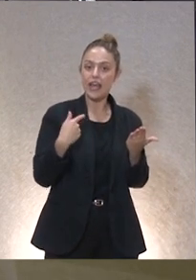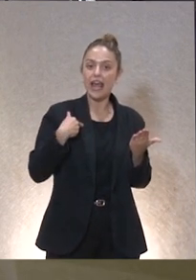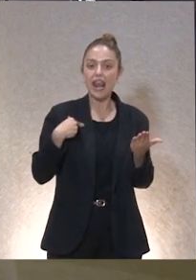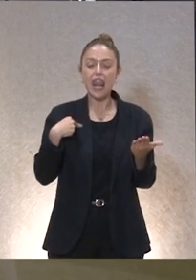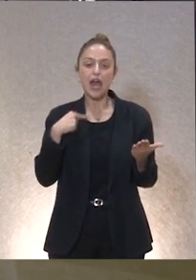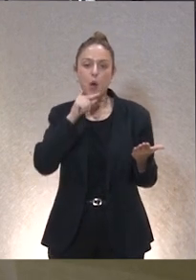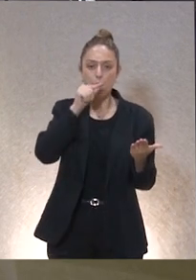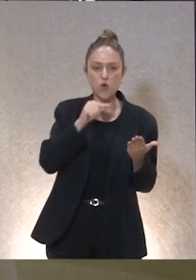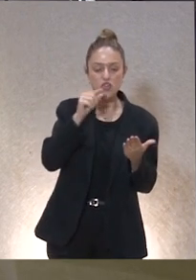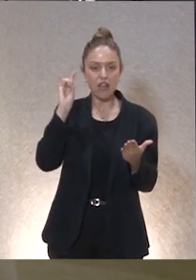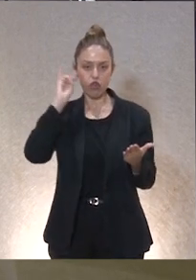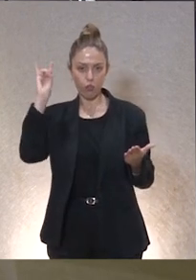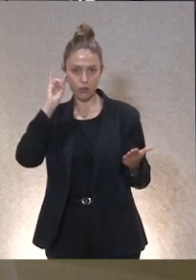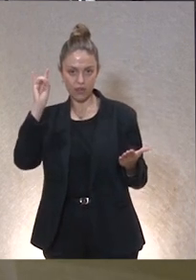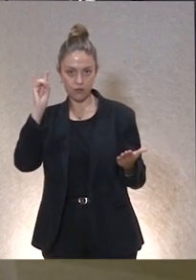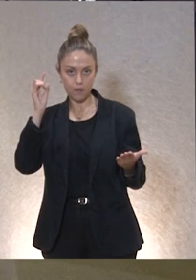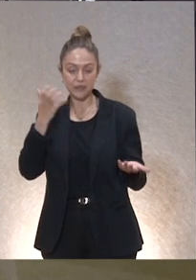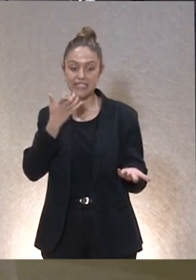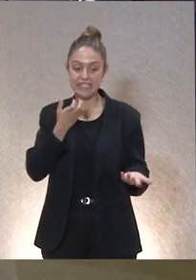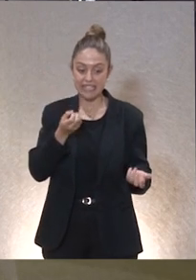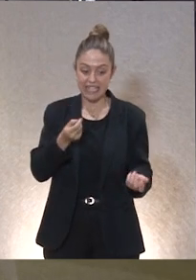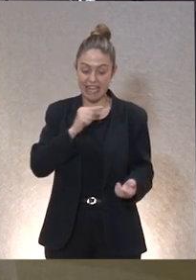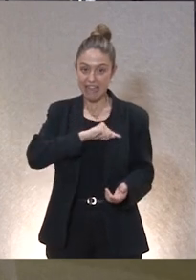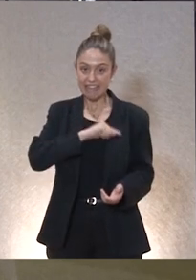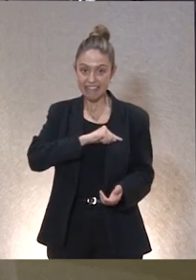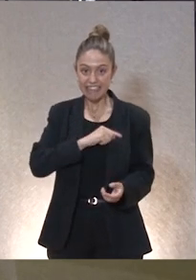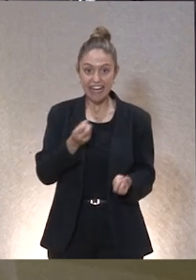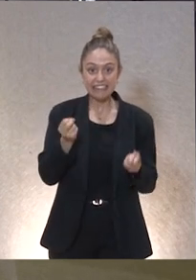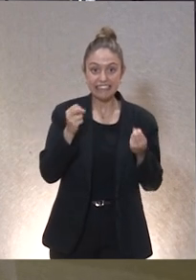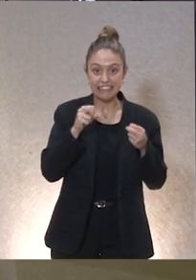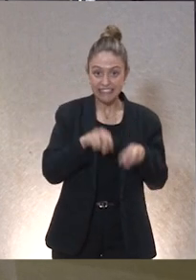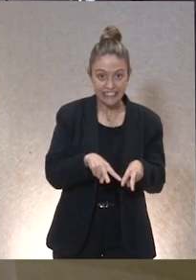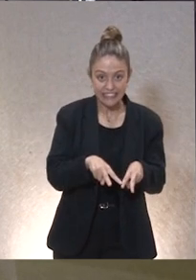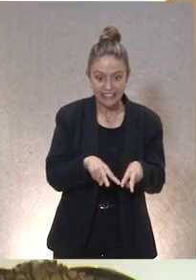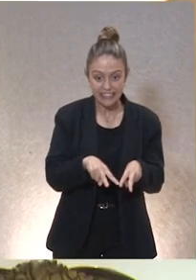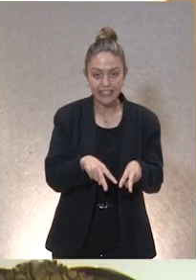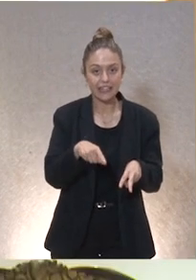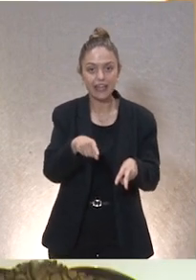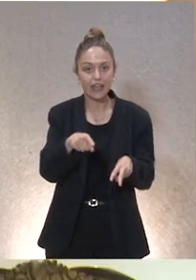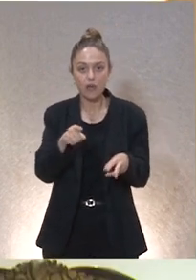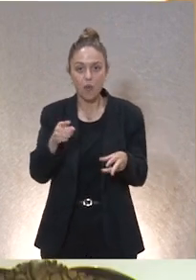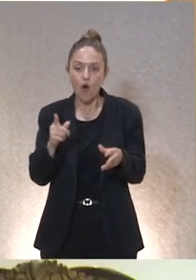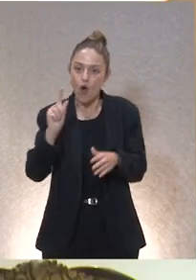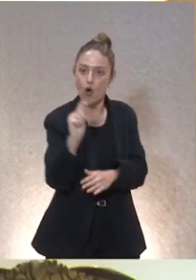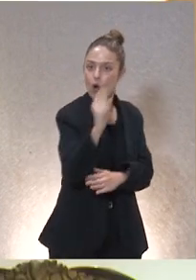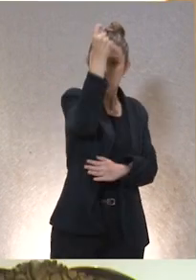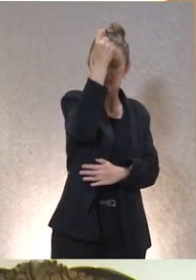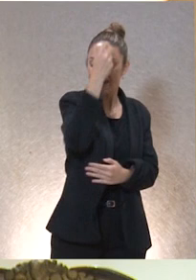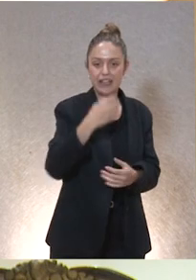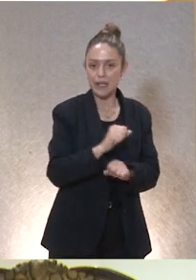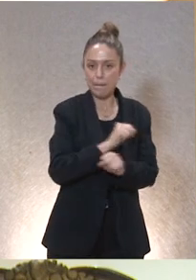resumen sin zumbido sin ética no el moscardón el periodista sin ética no hay